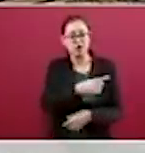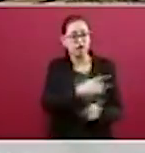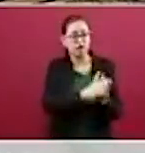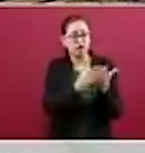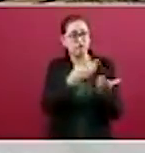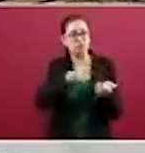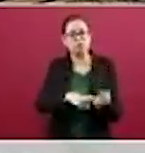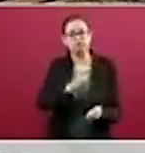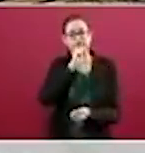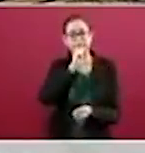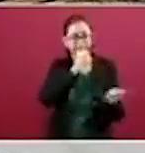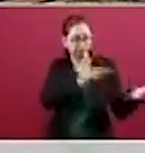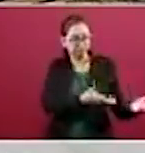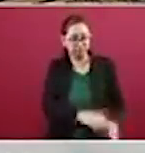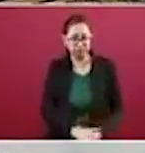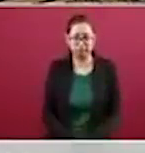Esteban.